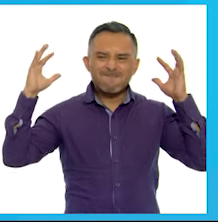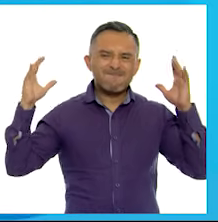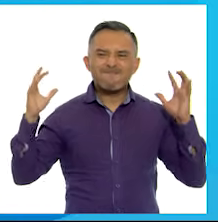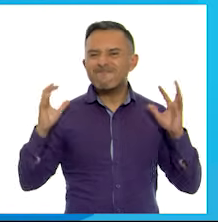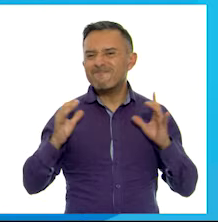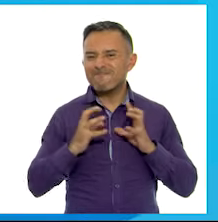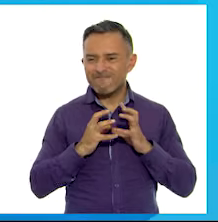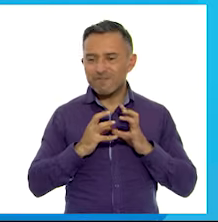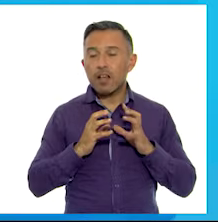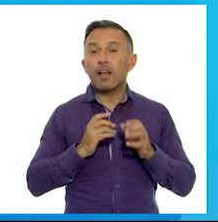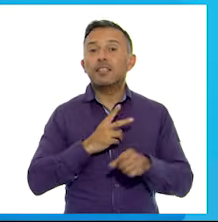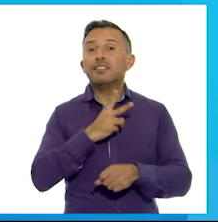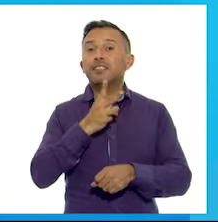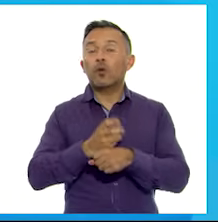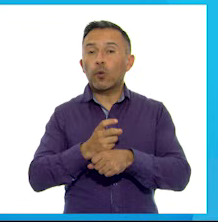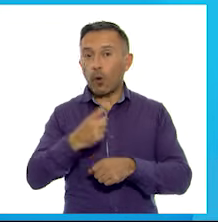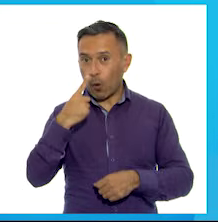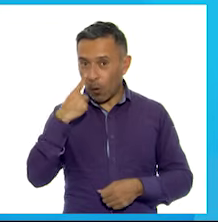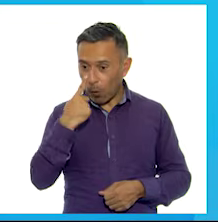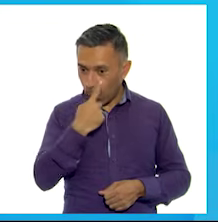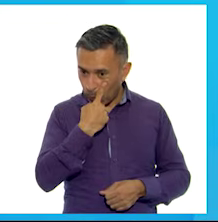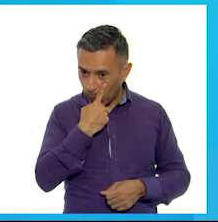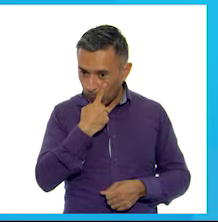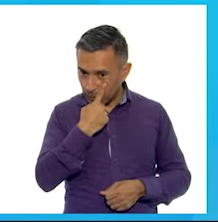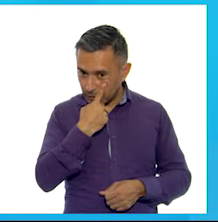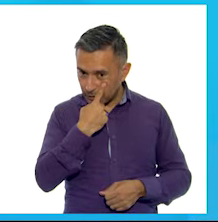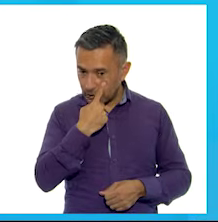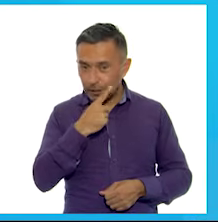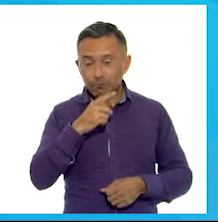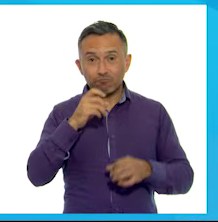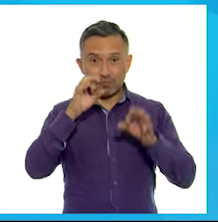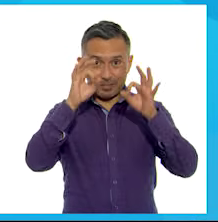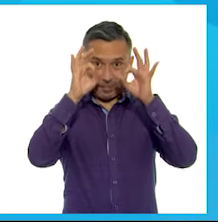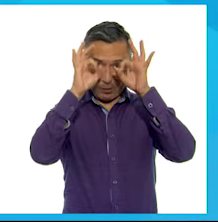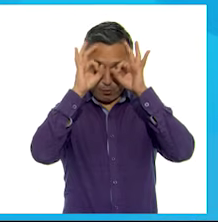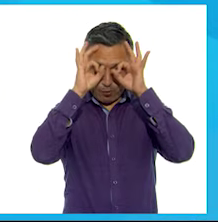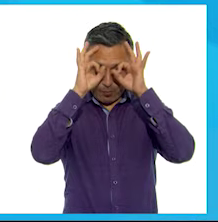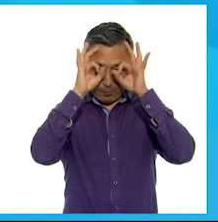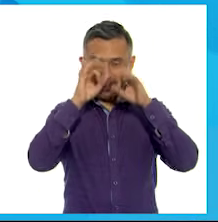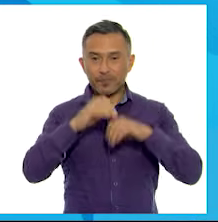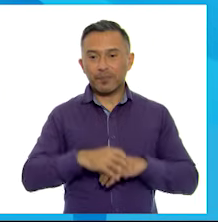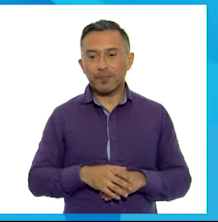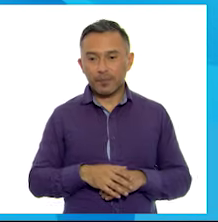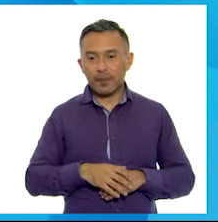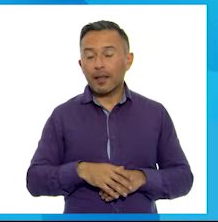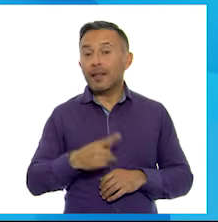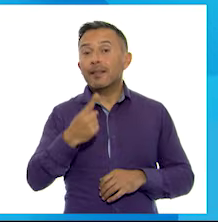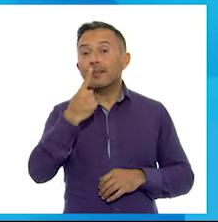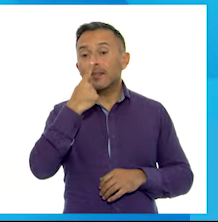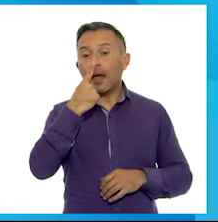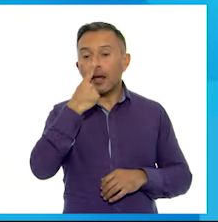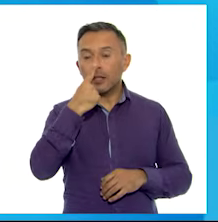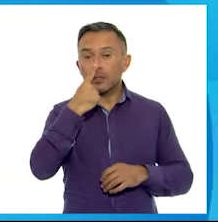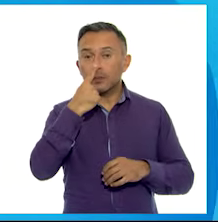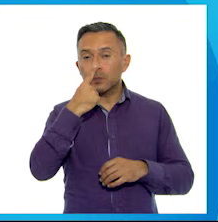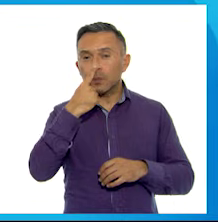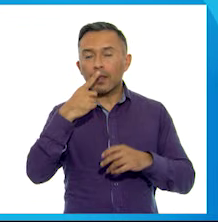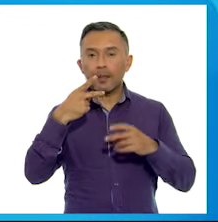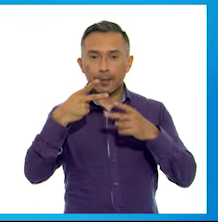Después vamos a dibujar sus ojos con dos círculos en la parte de adentro, su nariz con un